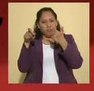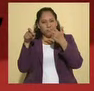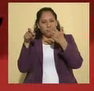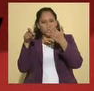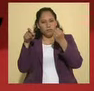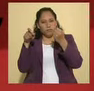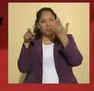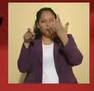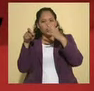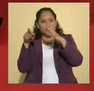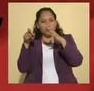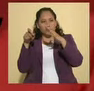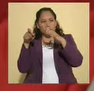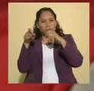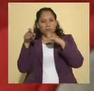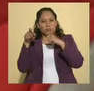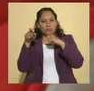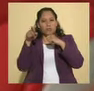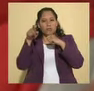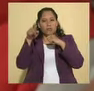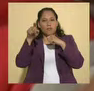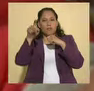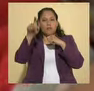Y exhalo cuando estiro mi pierna al cielo.